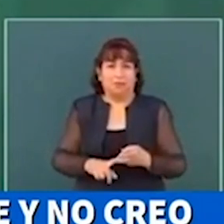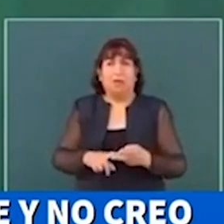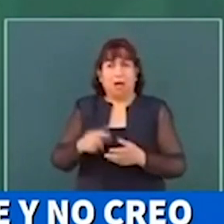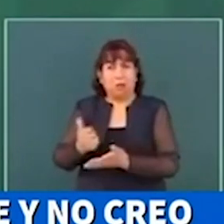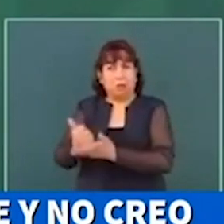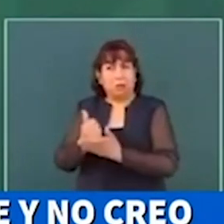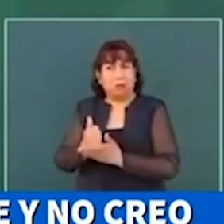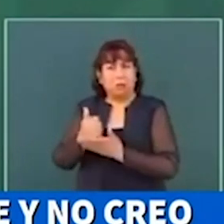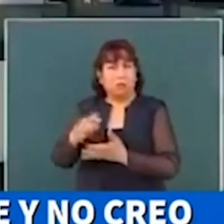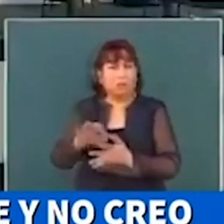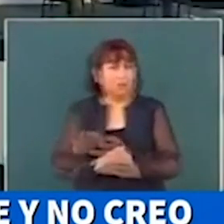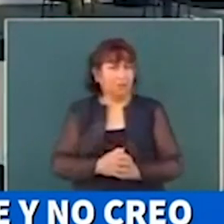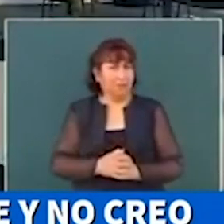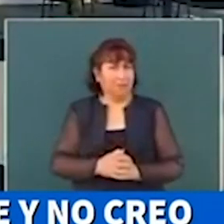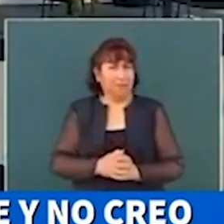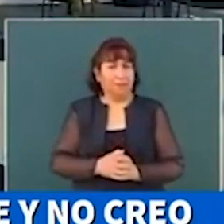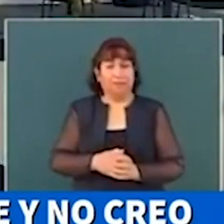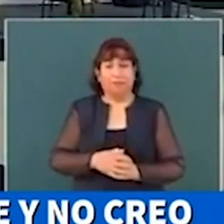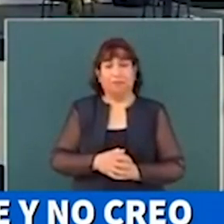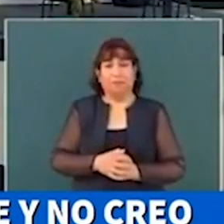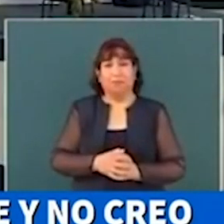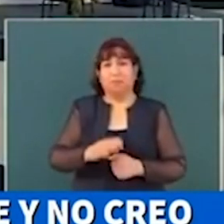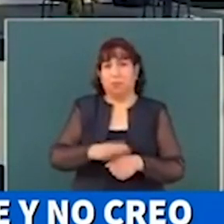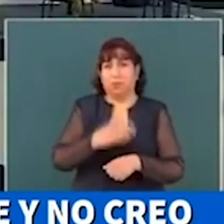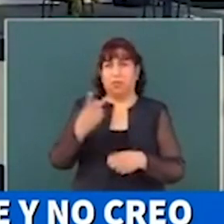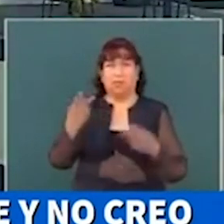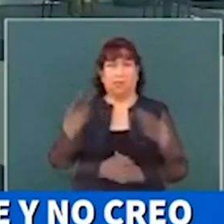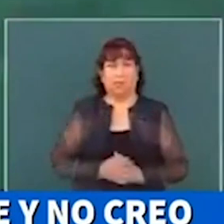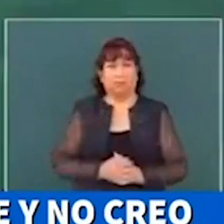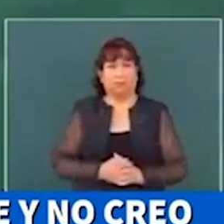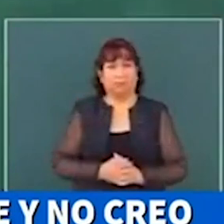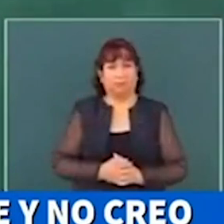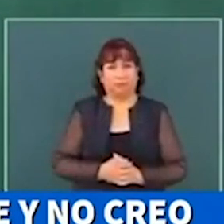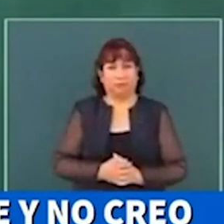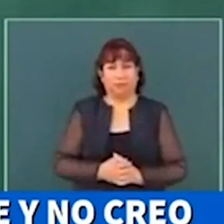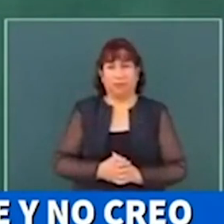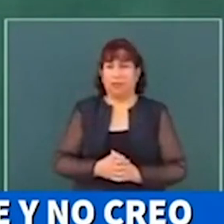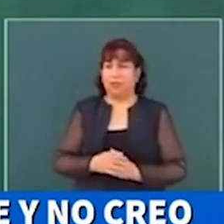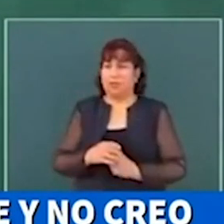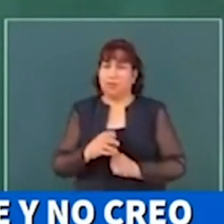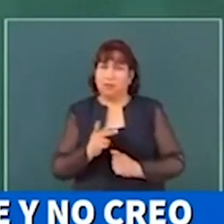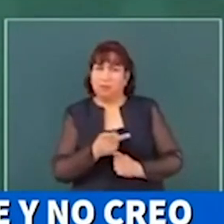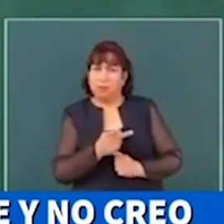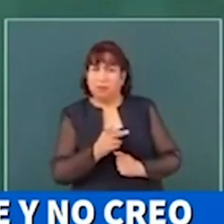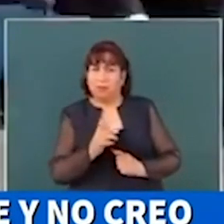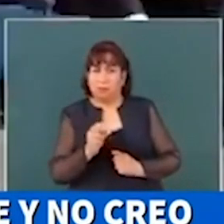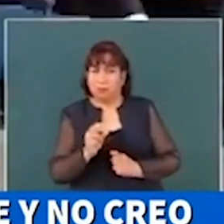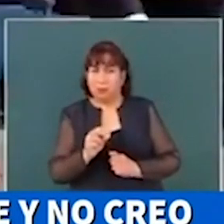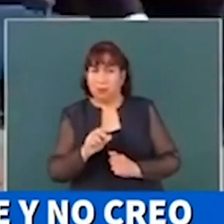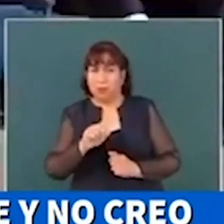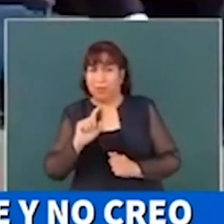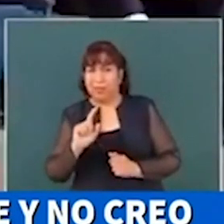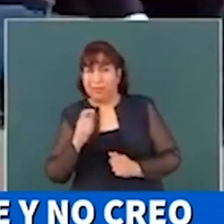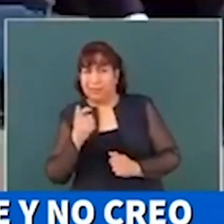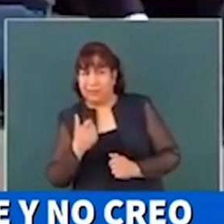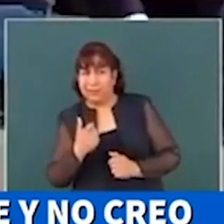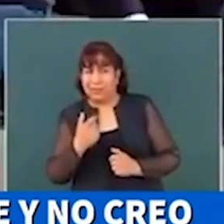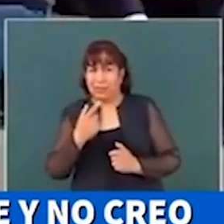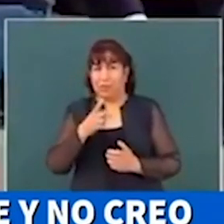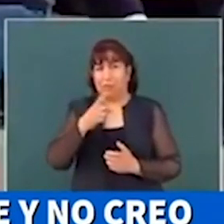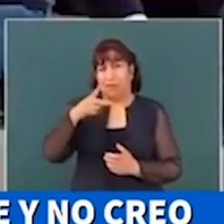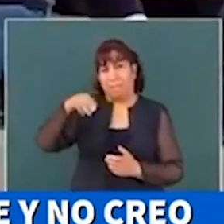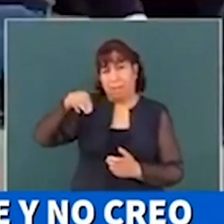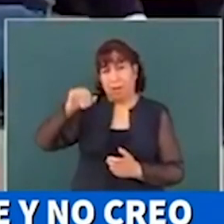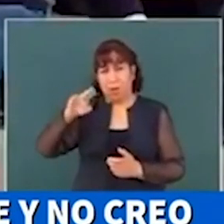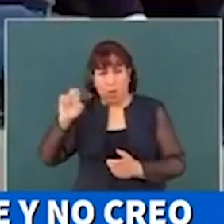colaboraban, y lo creo, porque mucha gente ayudaba. ¿No era dinero de Manuel